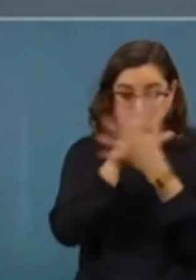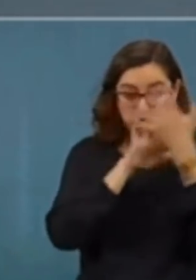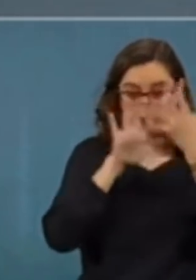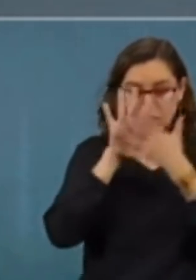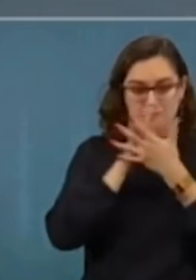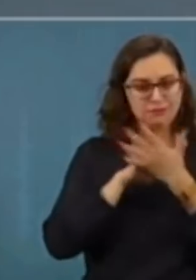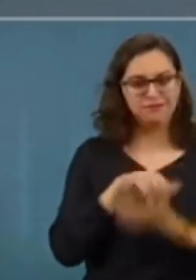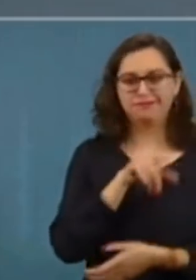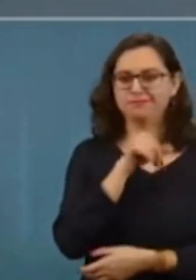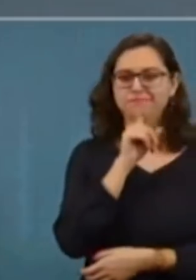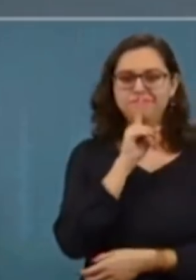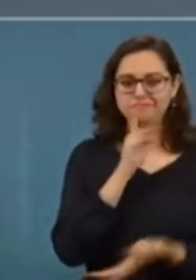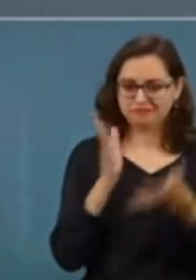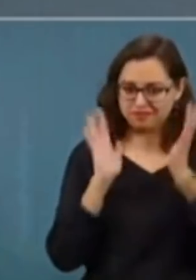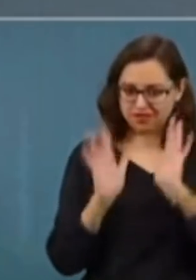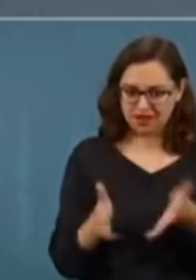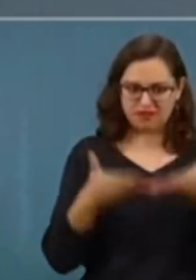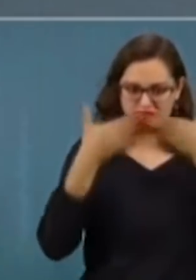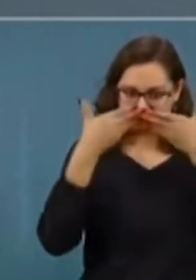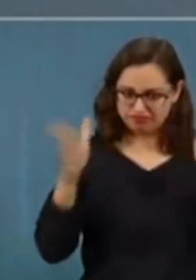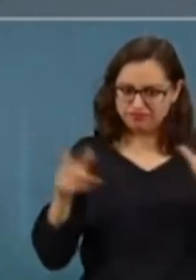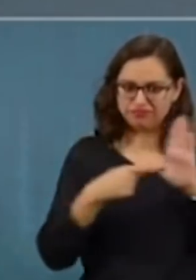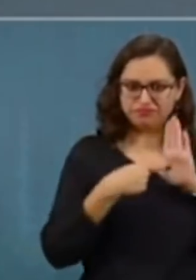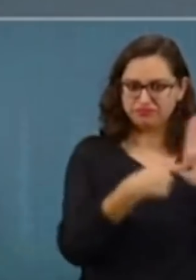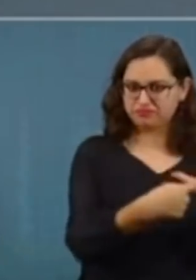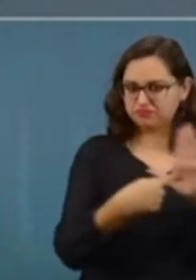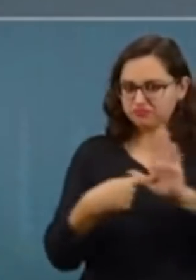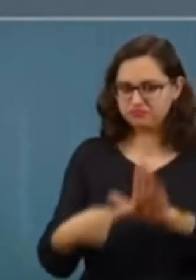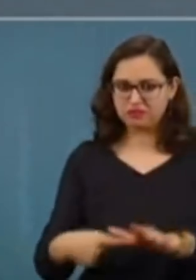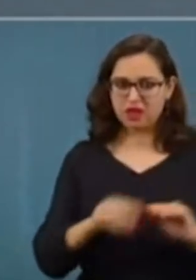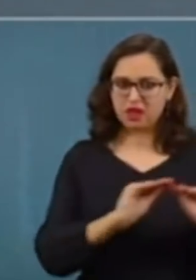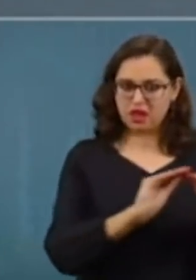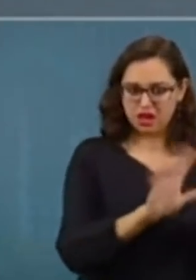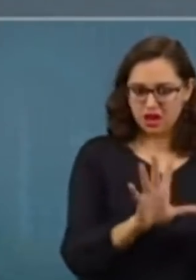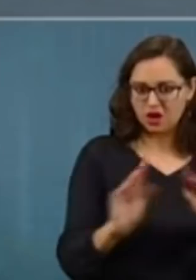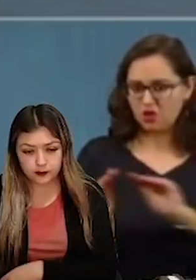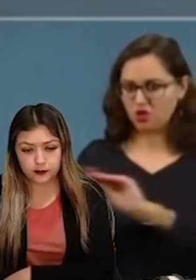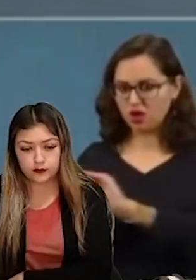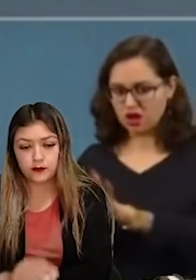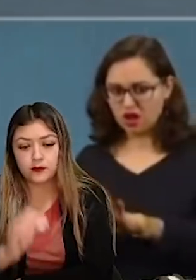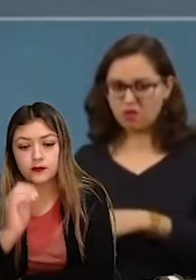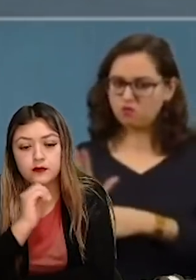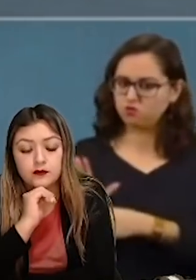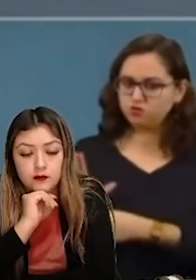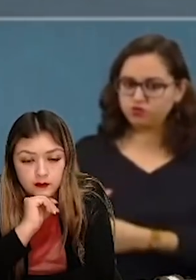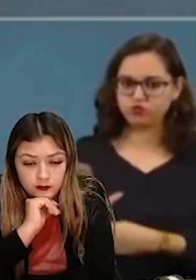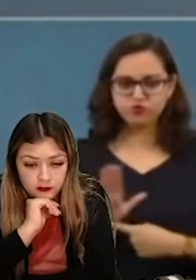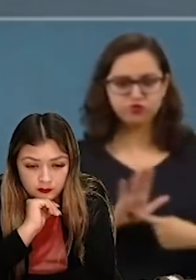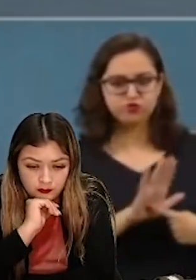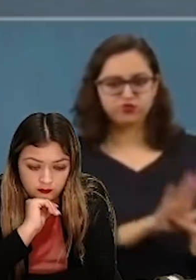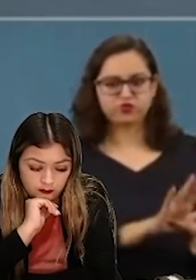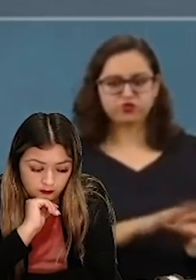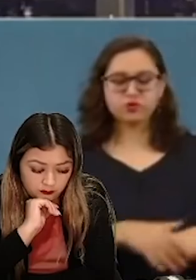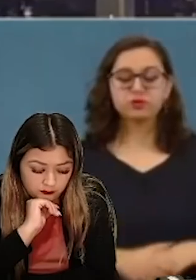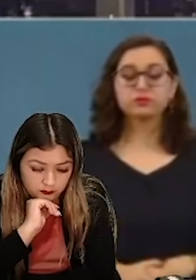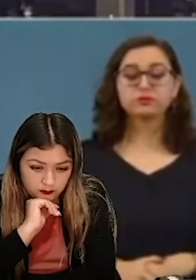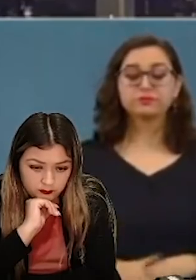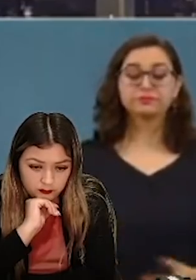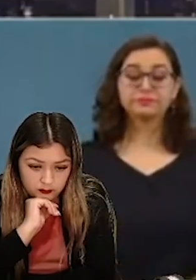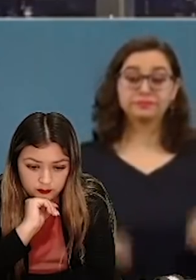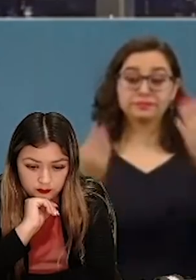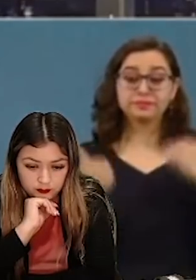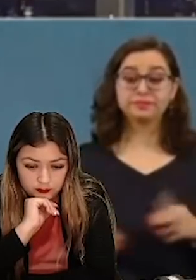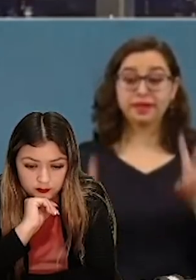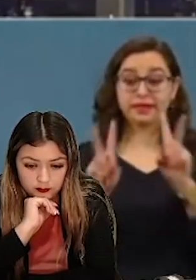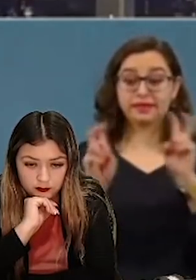Ya cada quien se ubica en su sitio, en su lugar. Esto otro de Claudio X